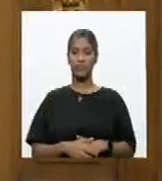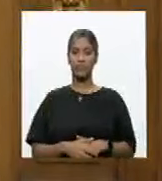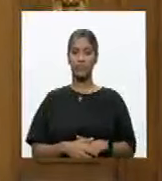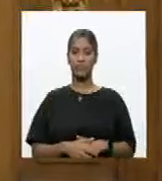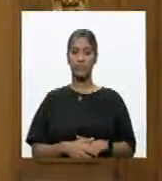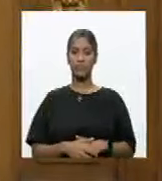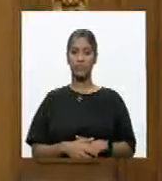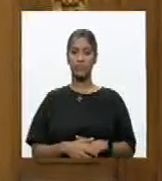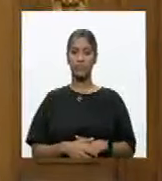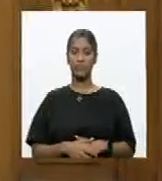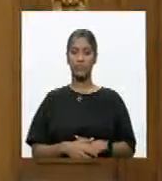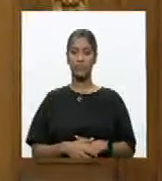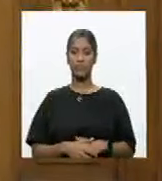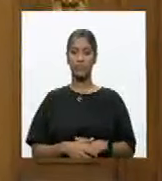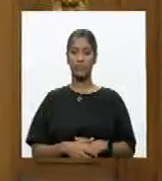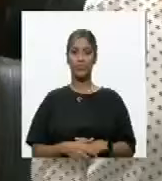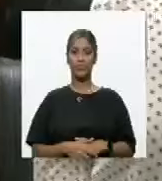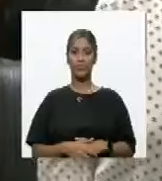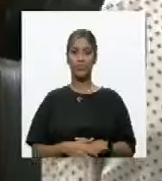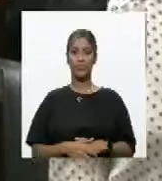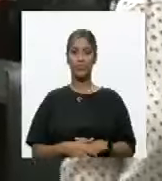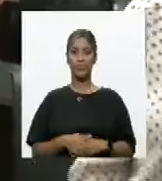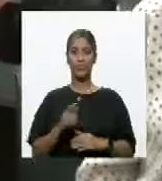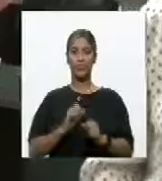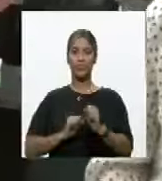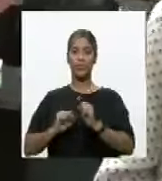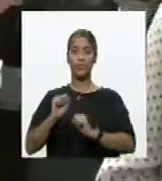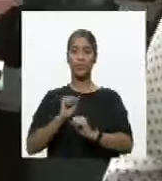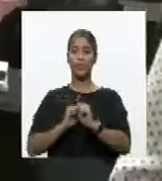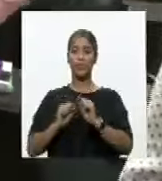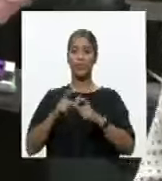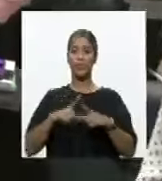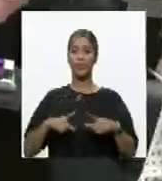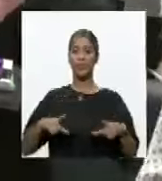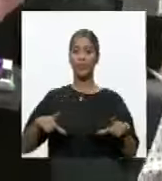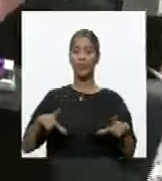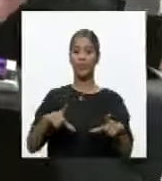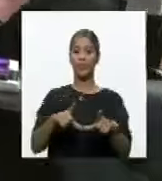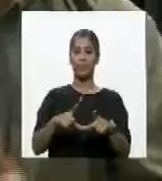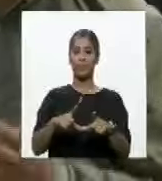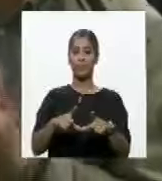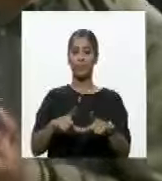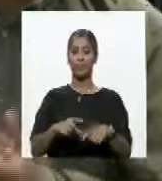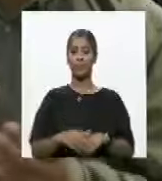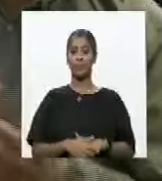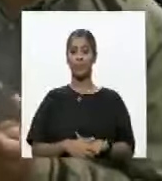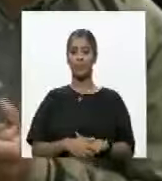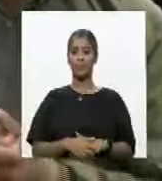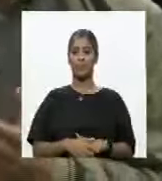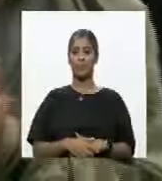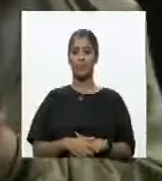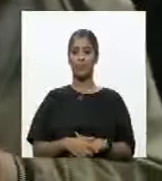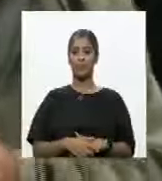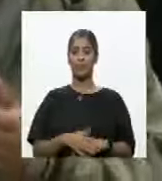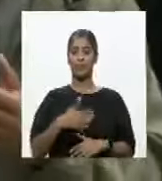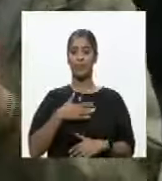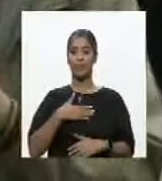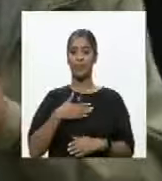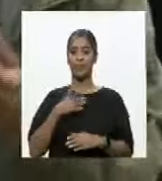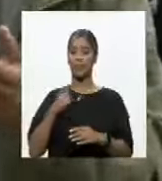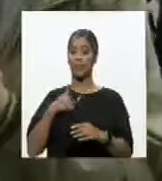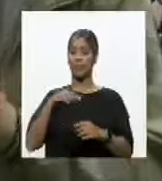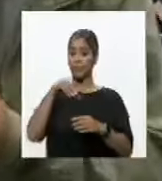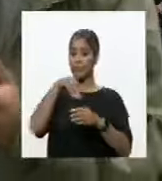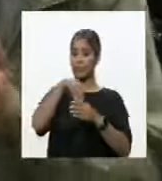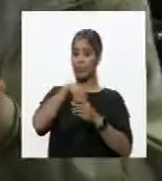Ali. Voy a defender la puerta en el Valle del Momboy. Yo no